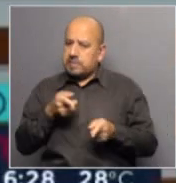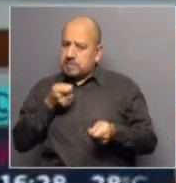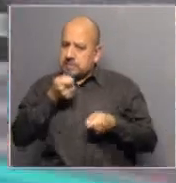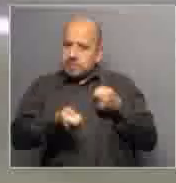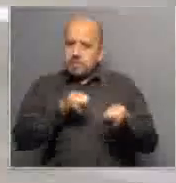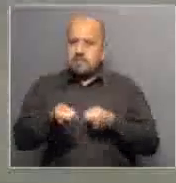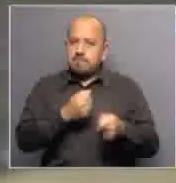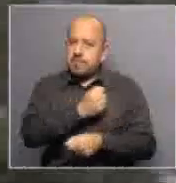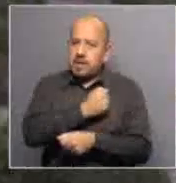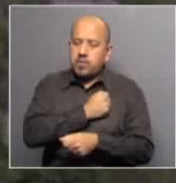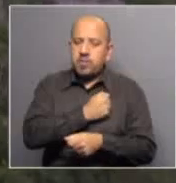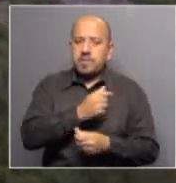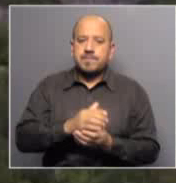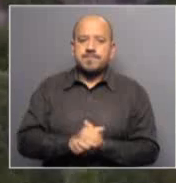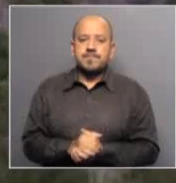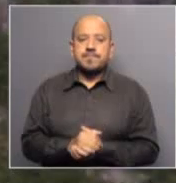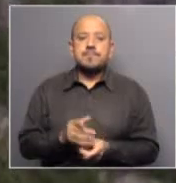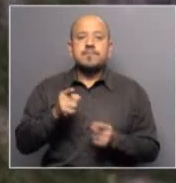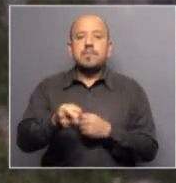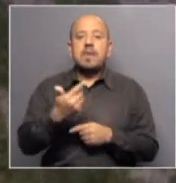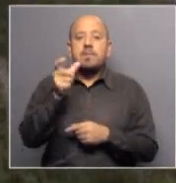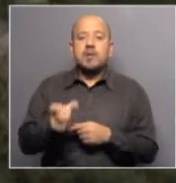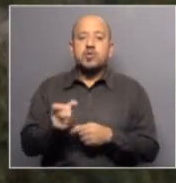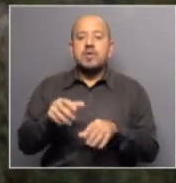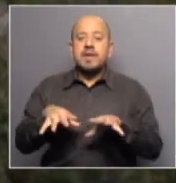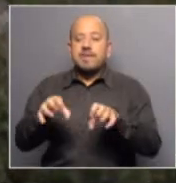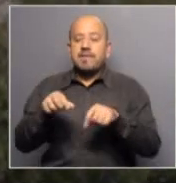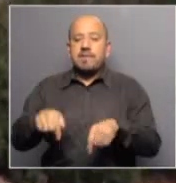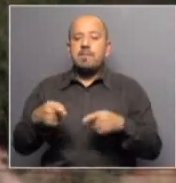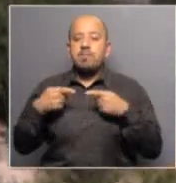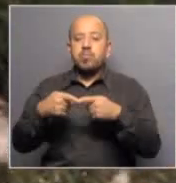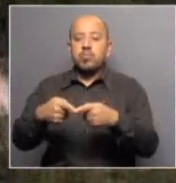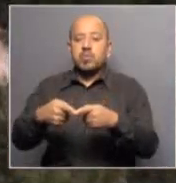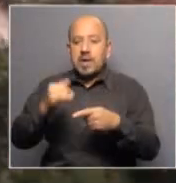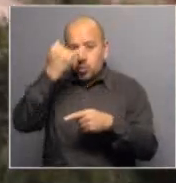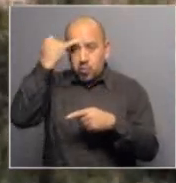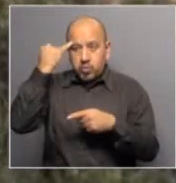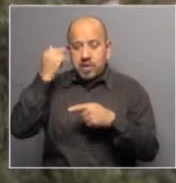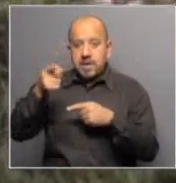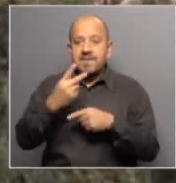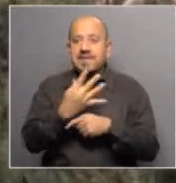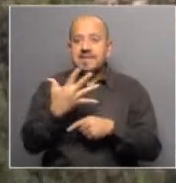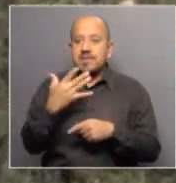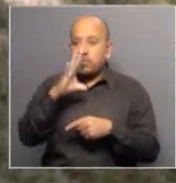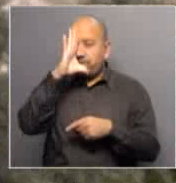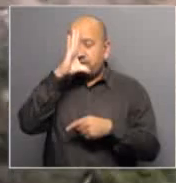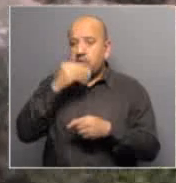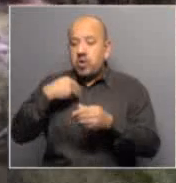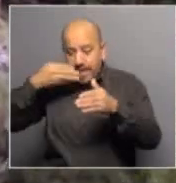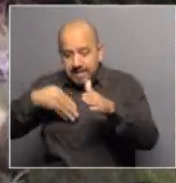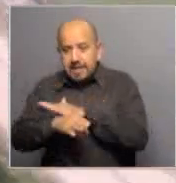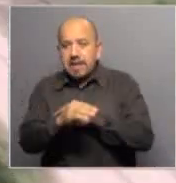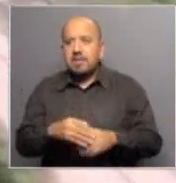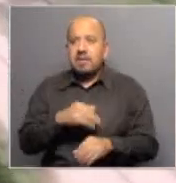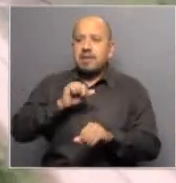a los ciudadanos. Una residente permanente en Punta Rubia declaró públicamente que el 25 de febrero los policías entraron a la casa